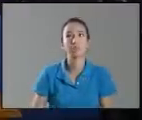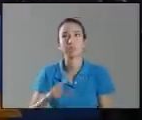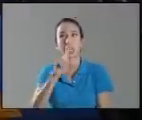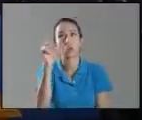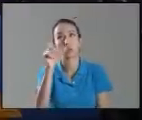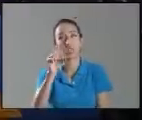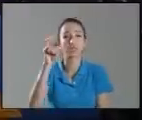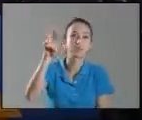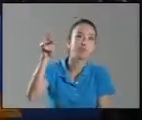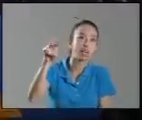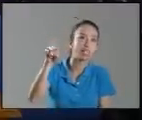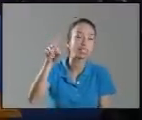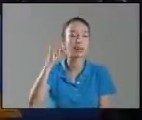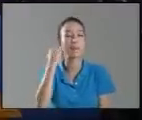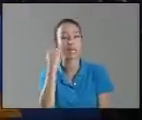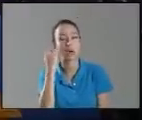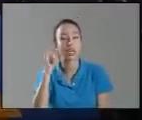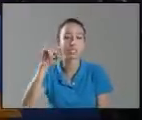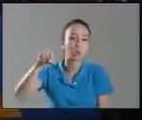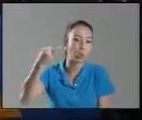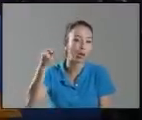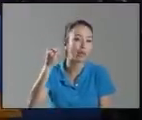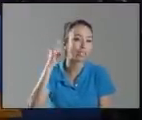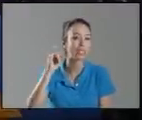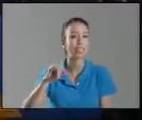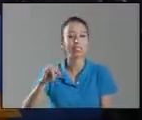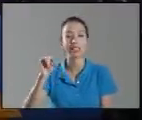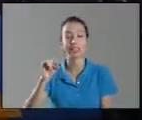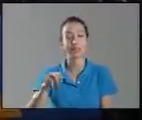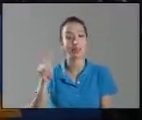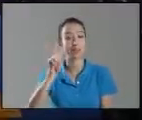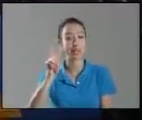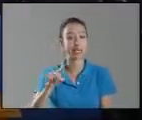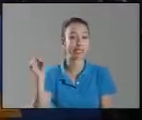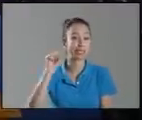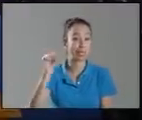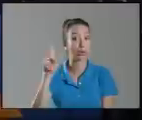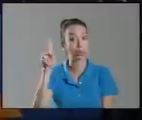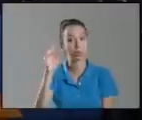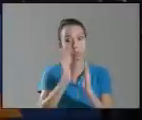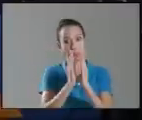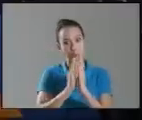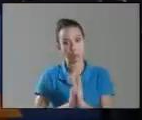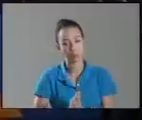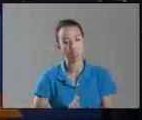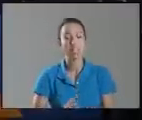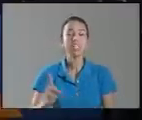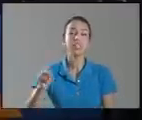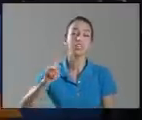pero sí me echaba los tragos de vez en cuando, ¿verdad? Digamos lunes, martes, miércoles, jueves, viernes, sábado, domingo. Pero